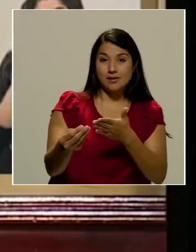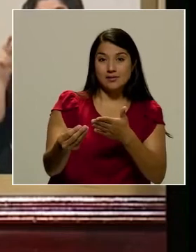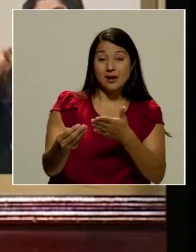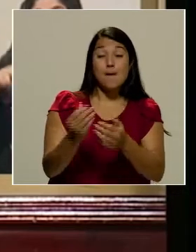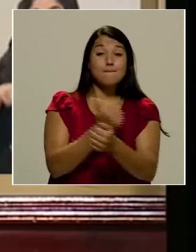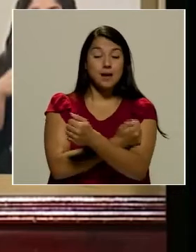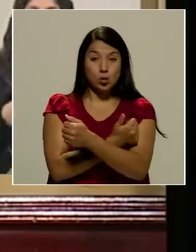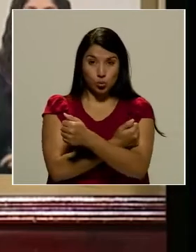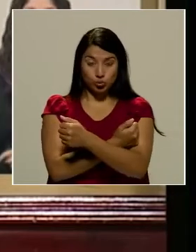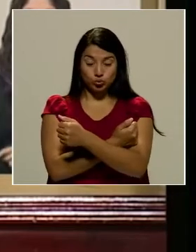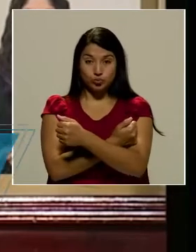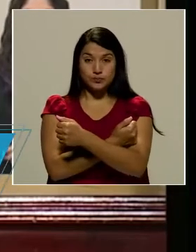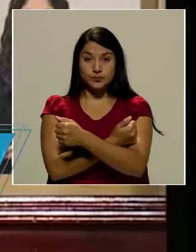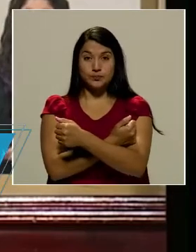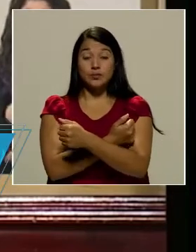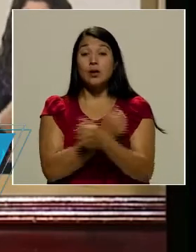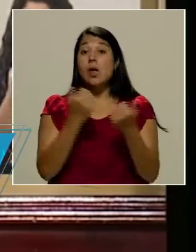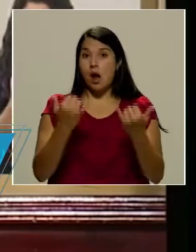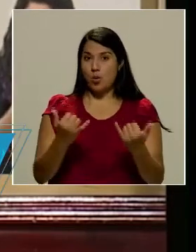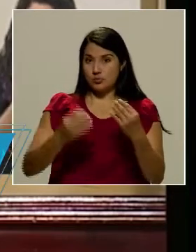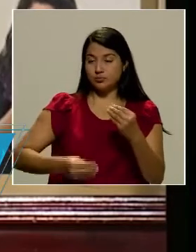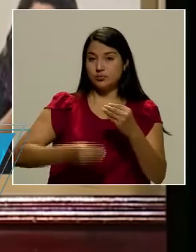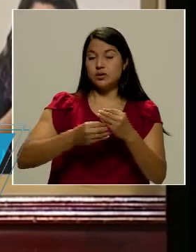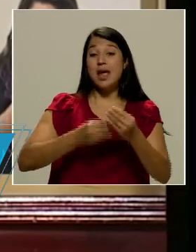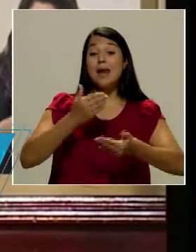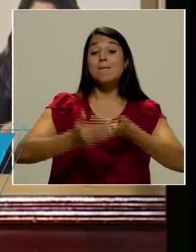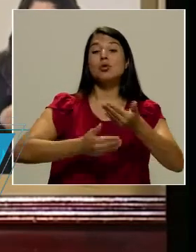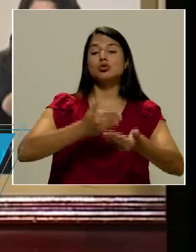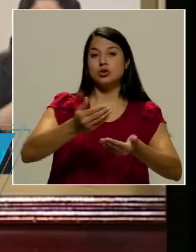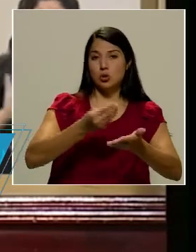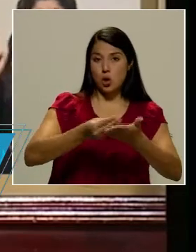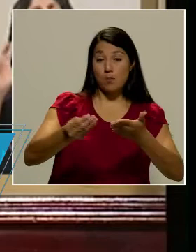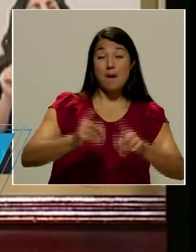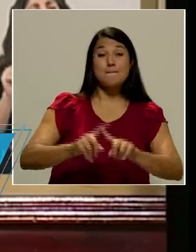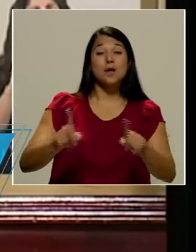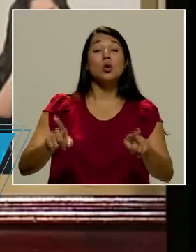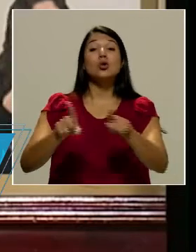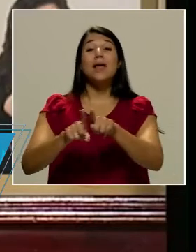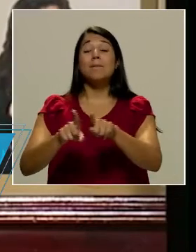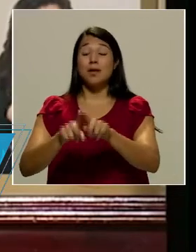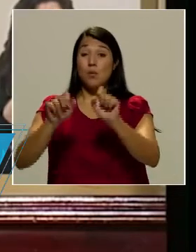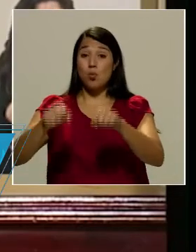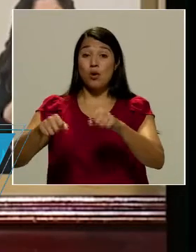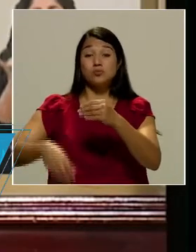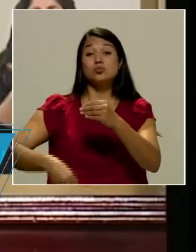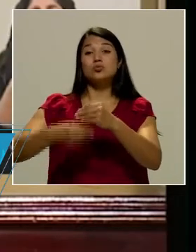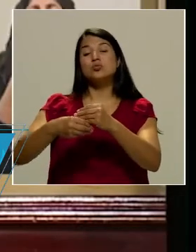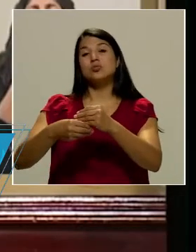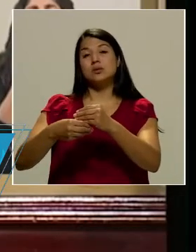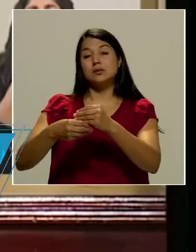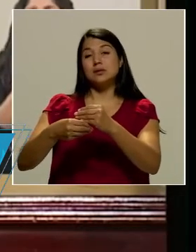las vacunas. No solo está incorporado el proceso de compra, sino que además se incorporan los